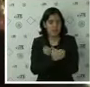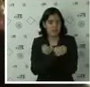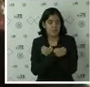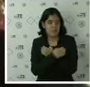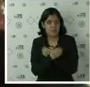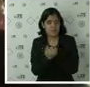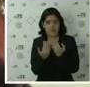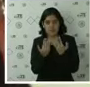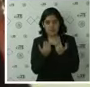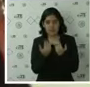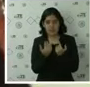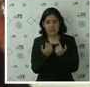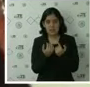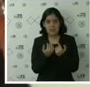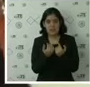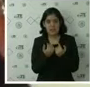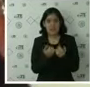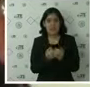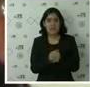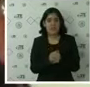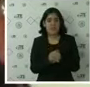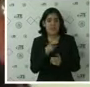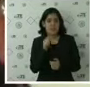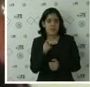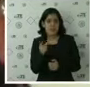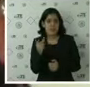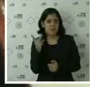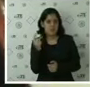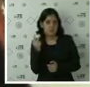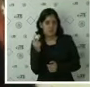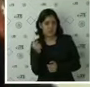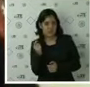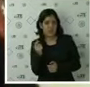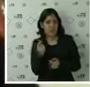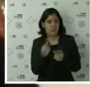comunicación masiva, también se tiene que trabajar en que